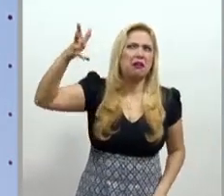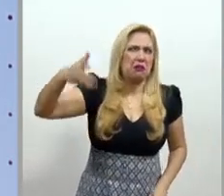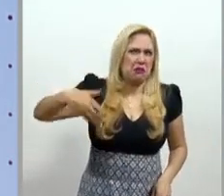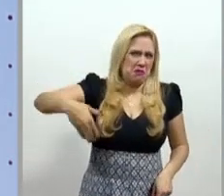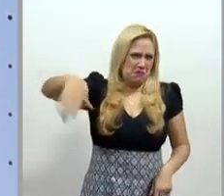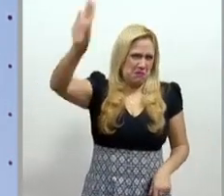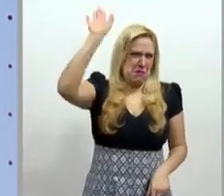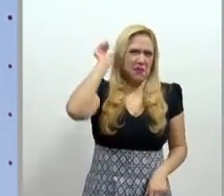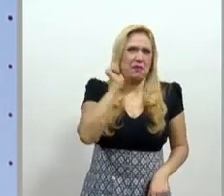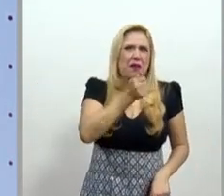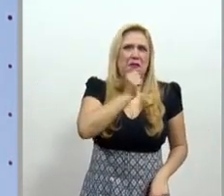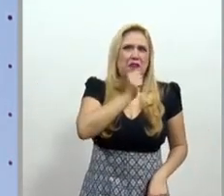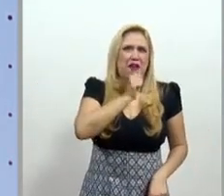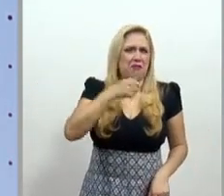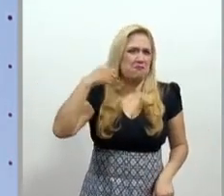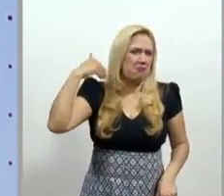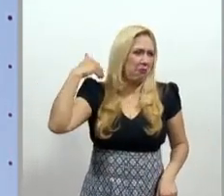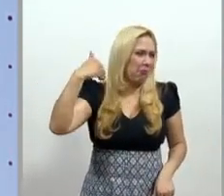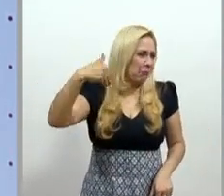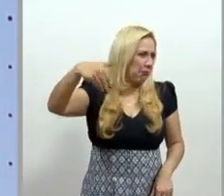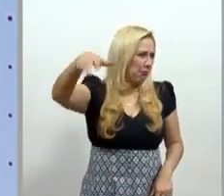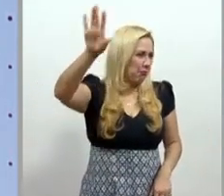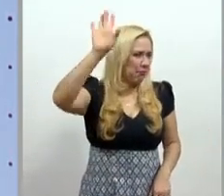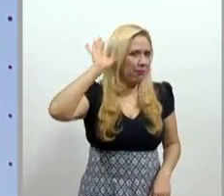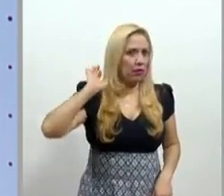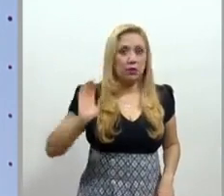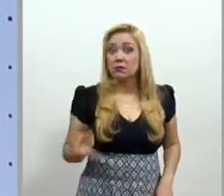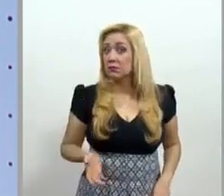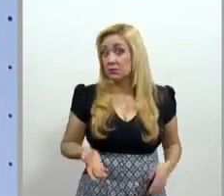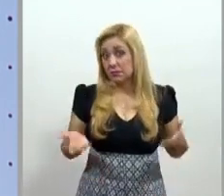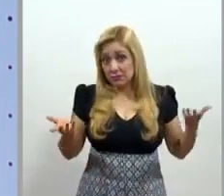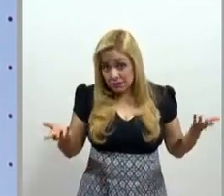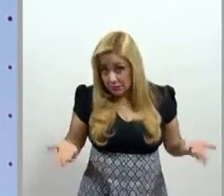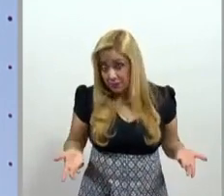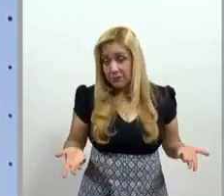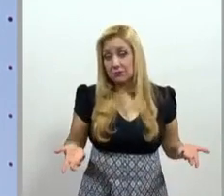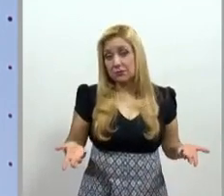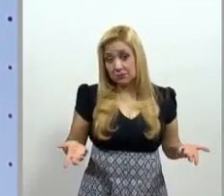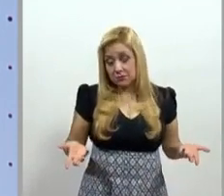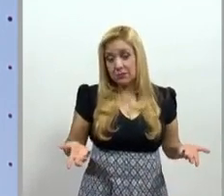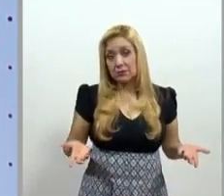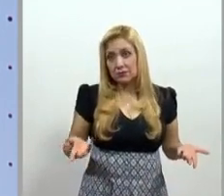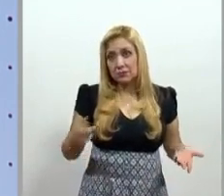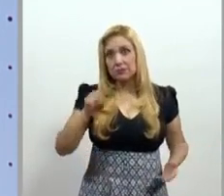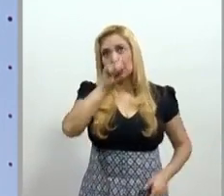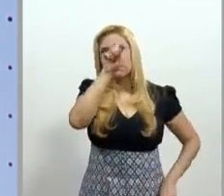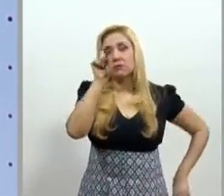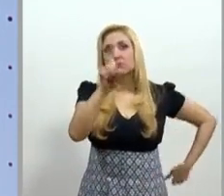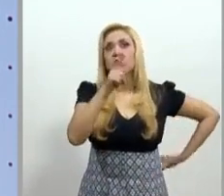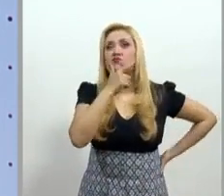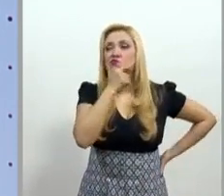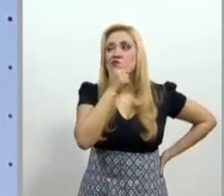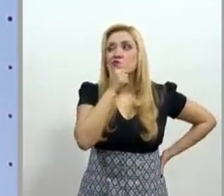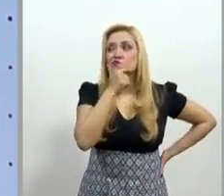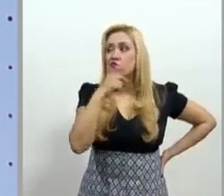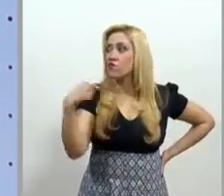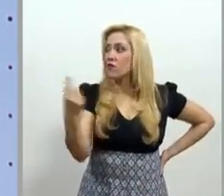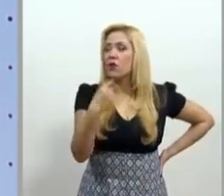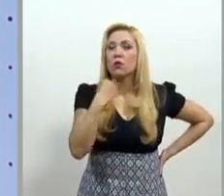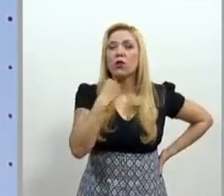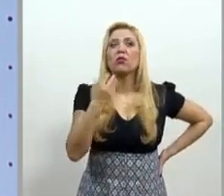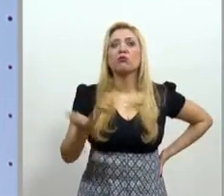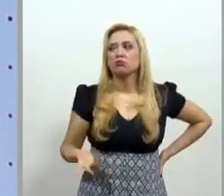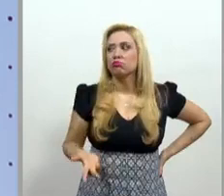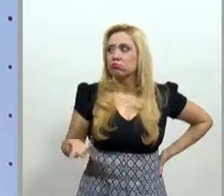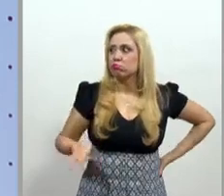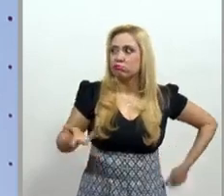preocupándose por los derechos en concreto de generaciones futuras, que es una pregunta muy clásica del constitucionalismo, ¿no? Si la